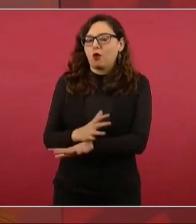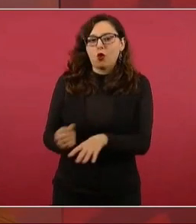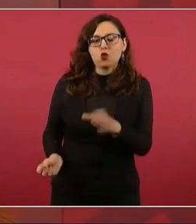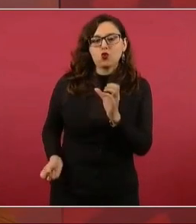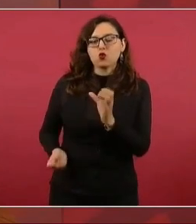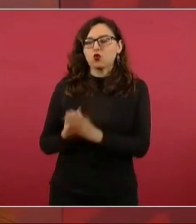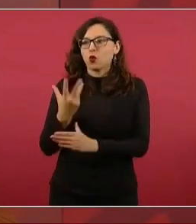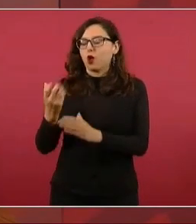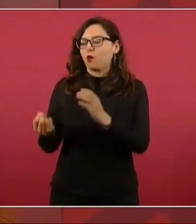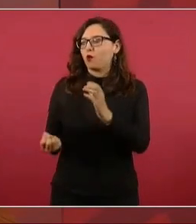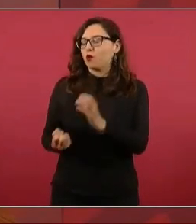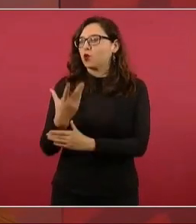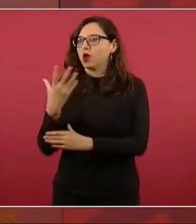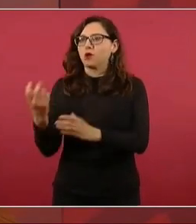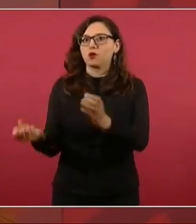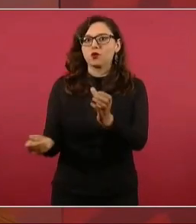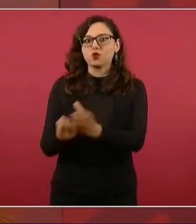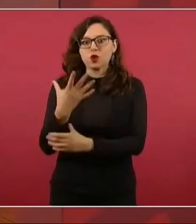Ahora